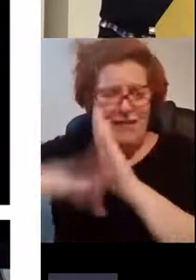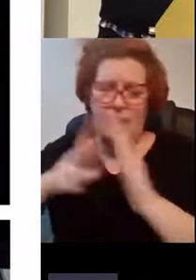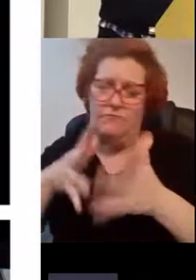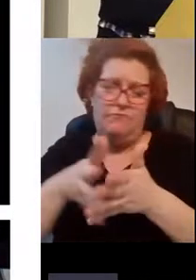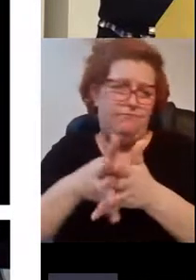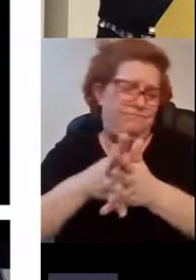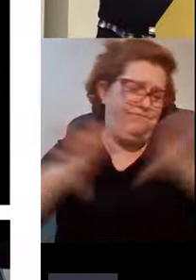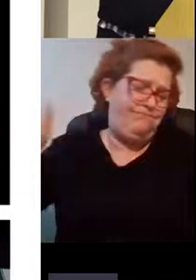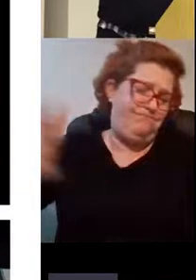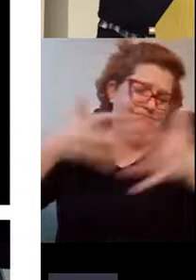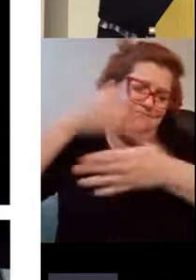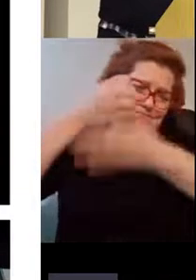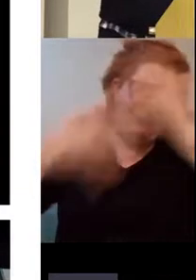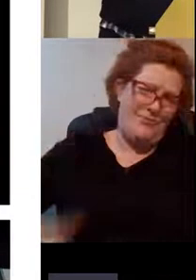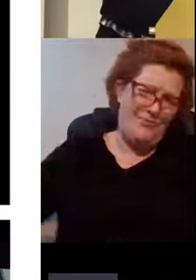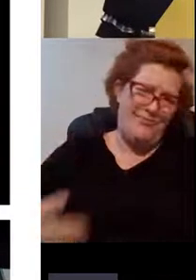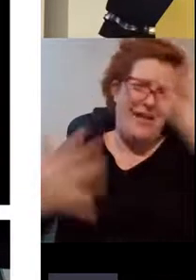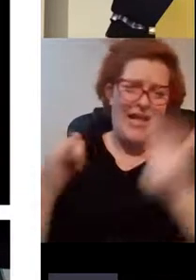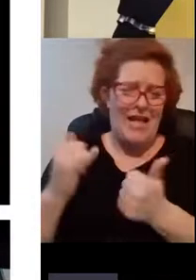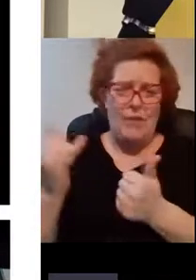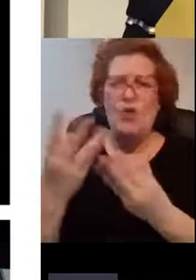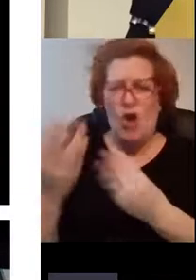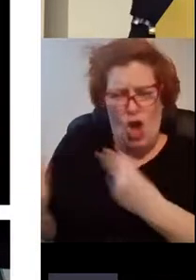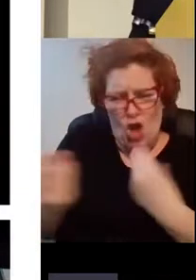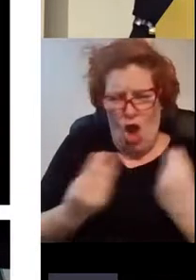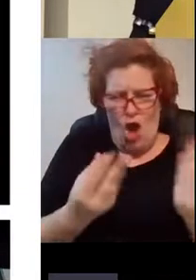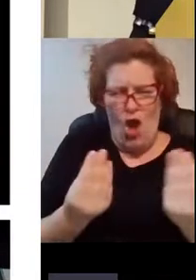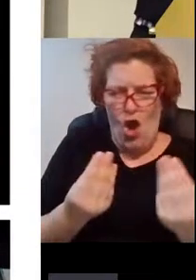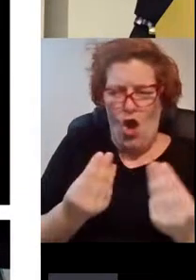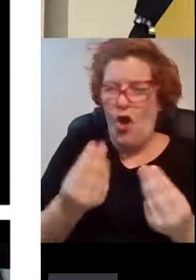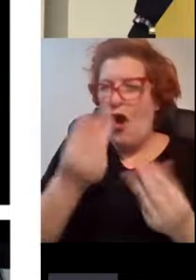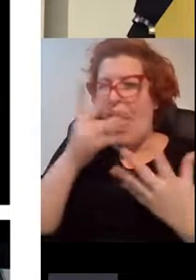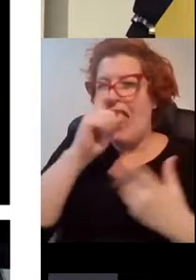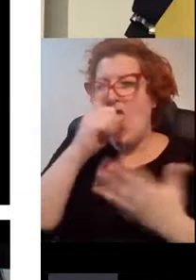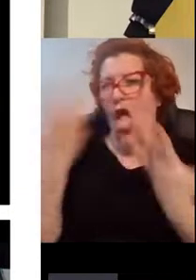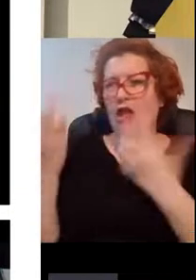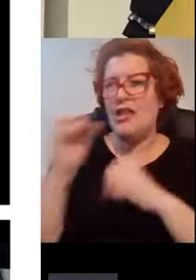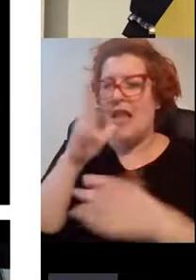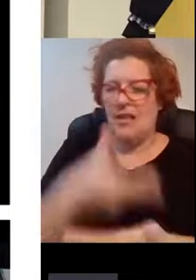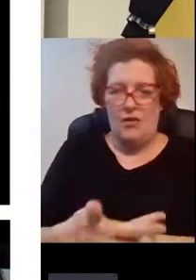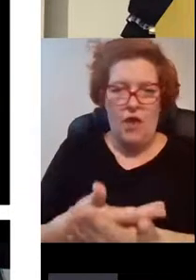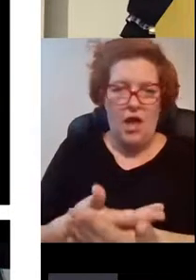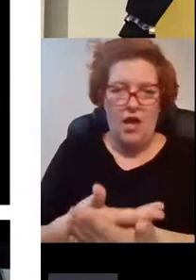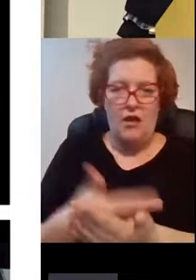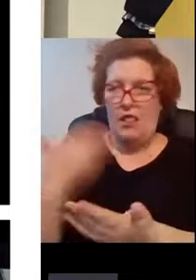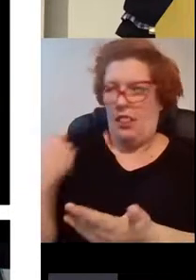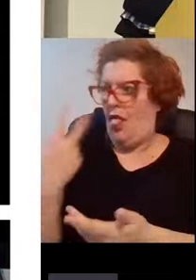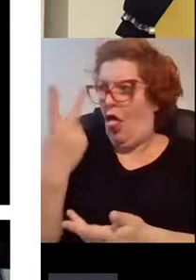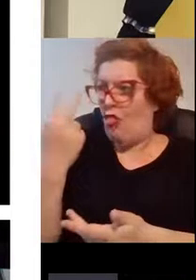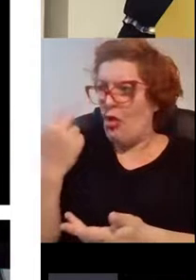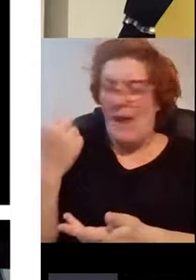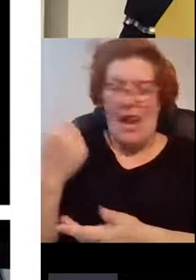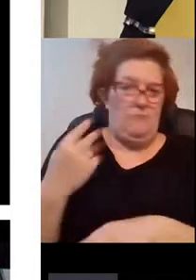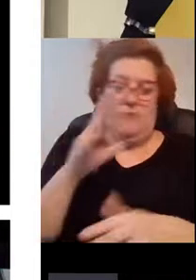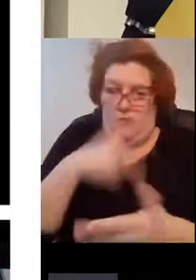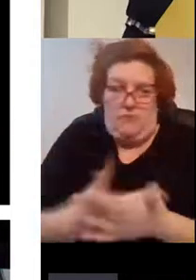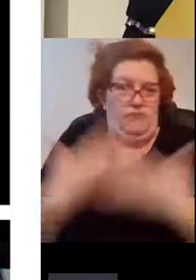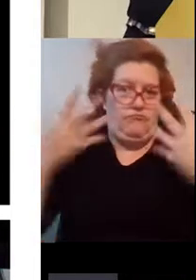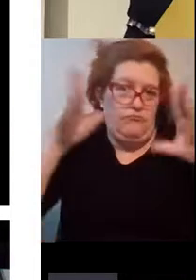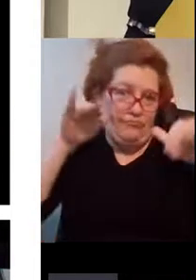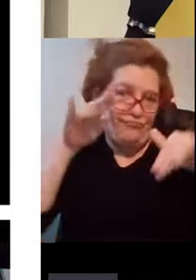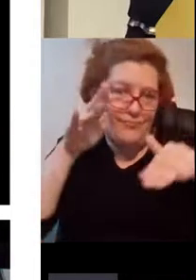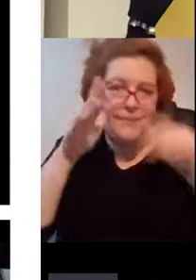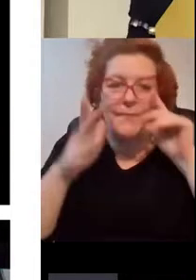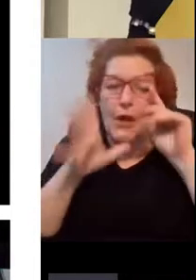de bibliografía últimamente, bueno, realmente desde los años 80, pero en los años 2000, que está recuperando las